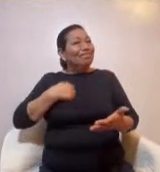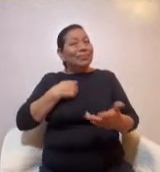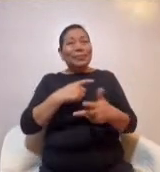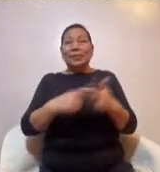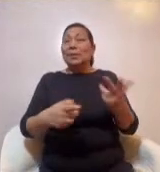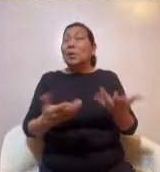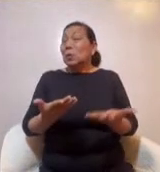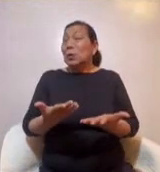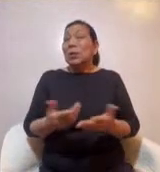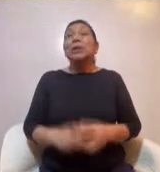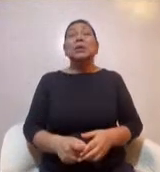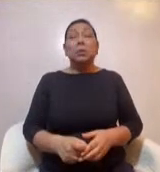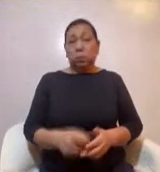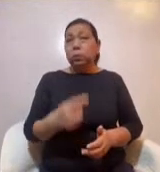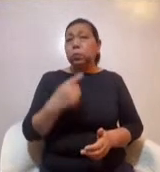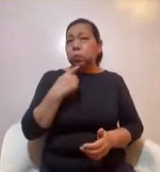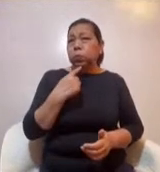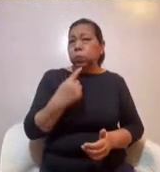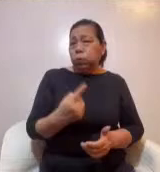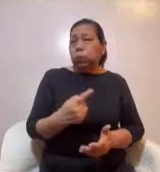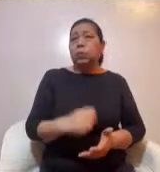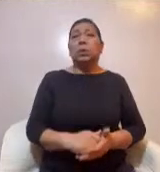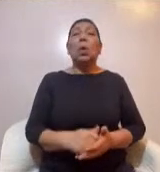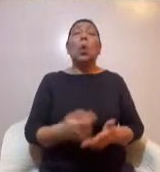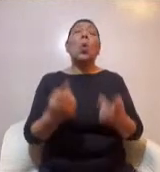parece muy lúcida